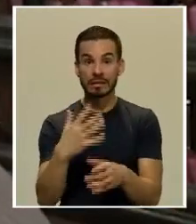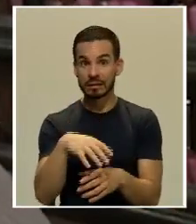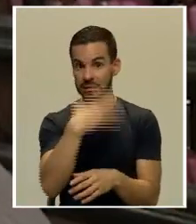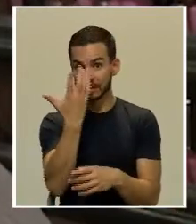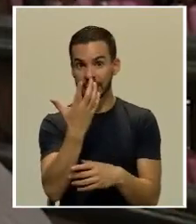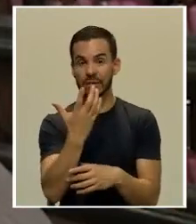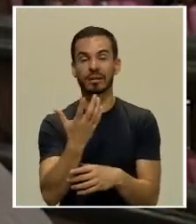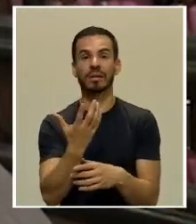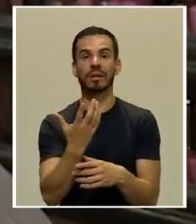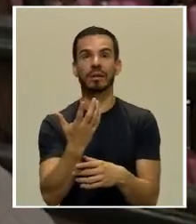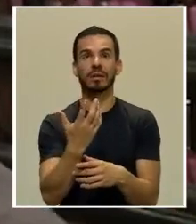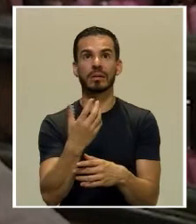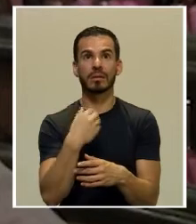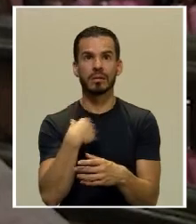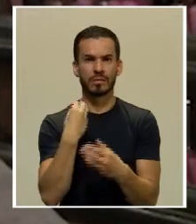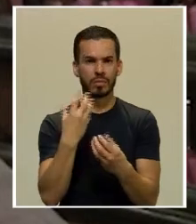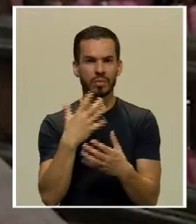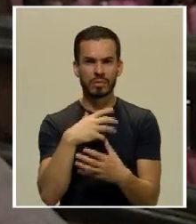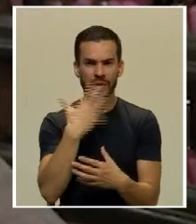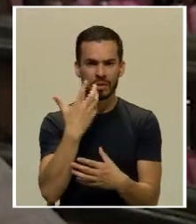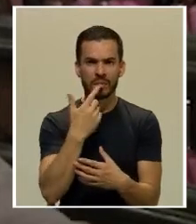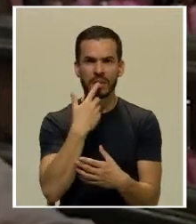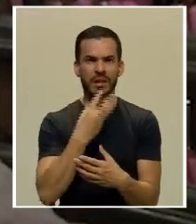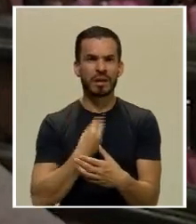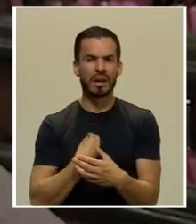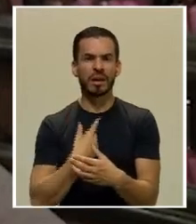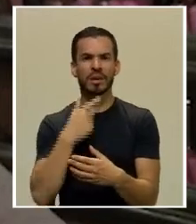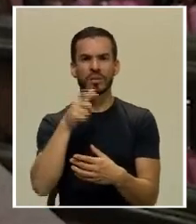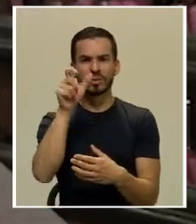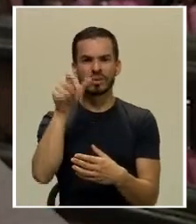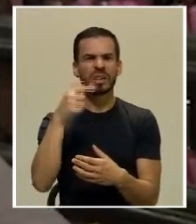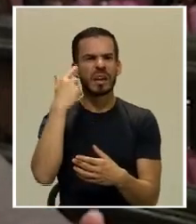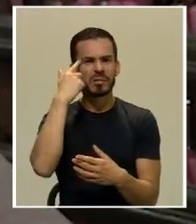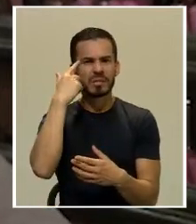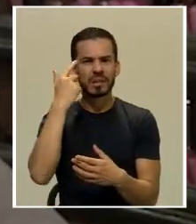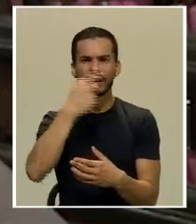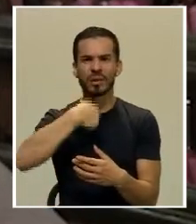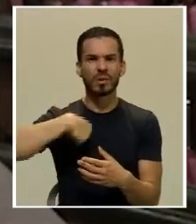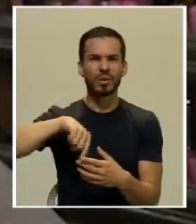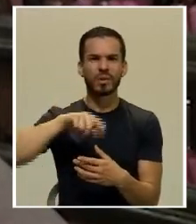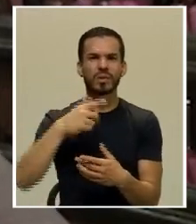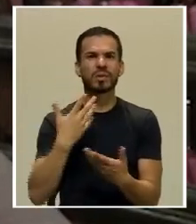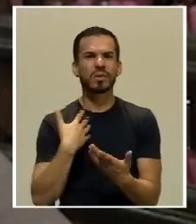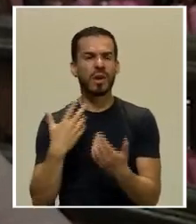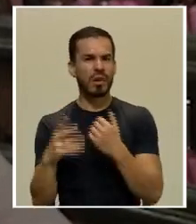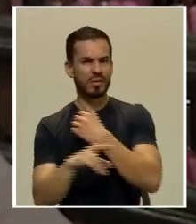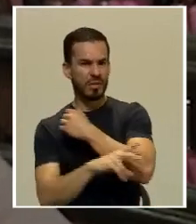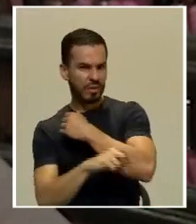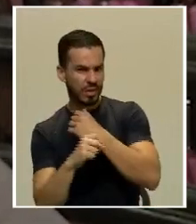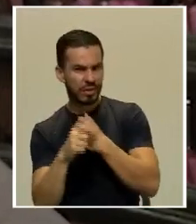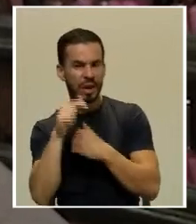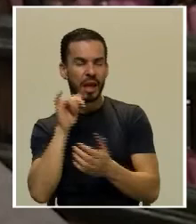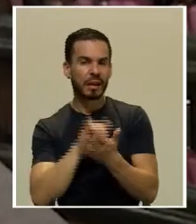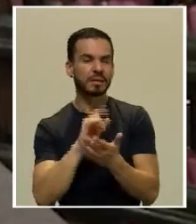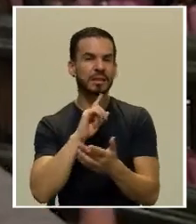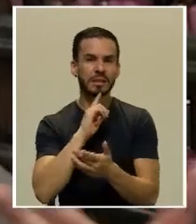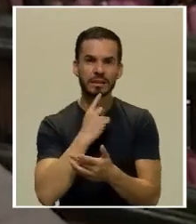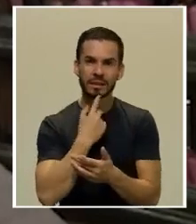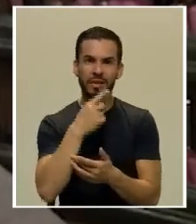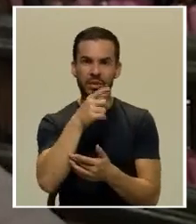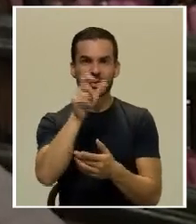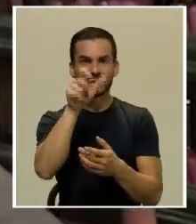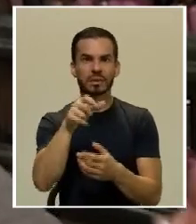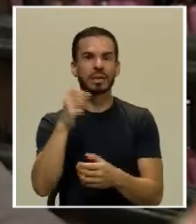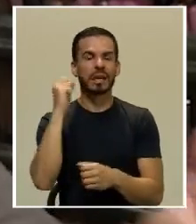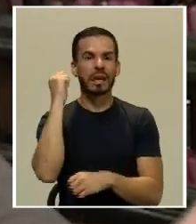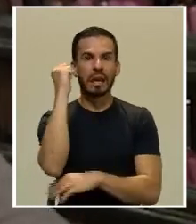enojaron. Se enojaron y muy molestos me dijeron, pero es que usted qué piensa, que nosotros la vamos a estafar, esto es algo serio, usted ha